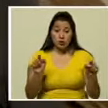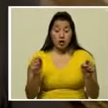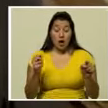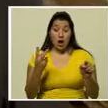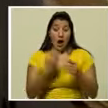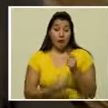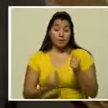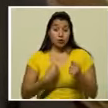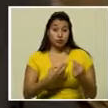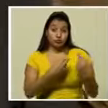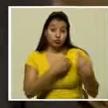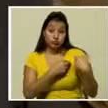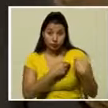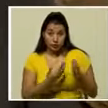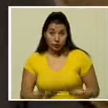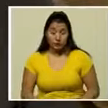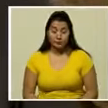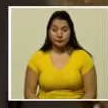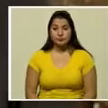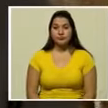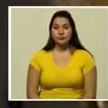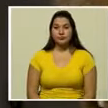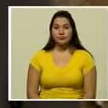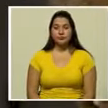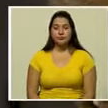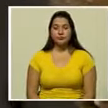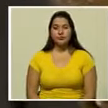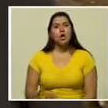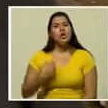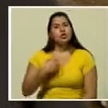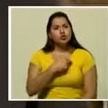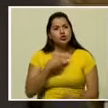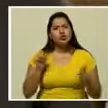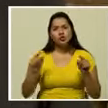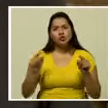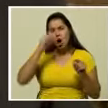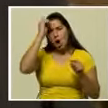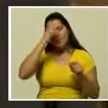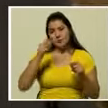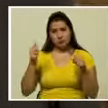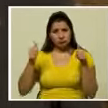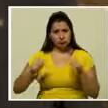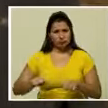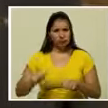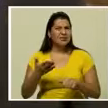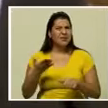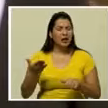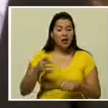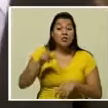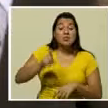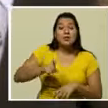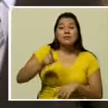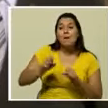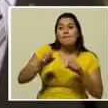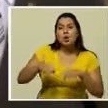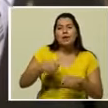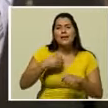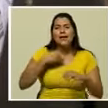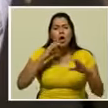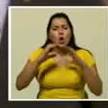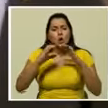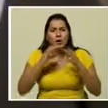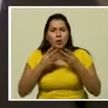tomar tanto a la Asamblea Legislativa como al Poder Ejecutivo. Hemos coincidido plenamente en la necesidad de que haya una comunicación